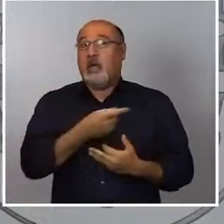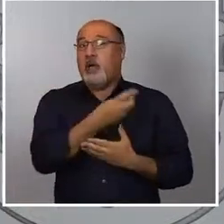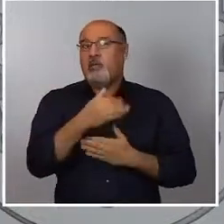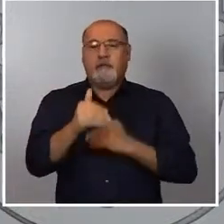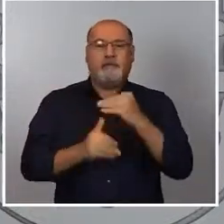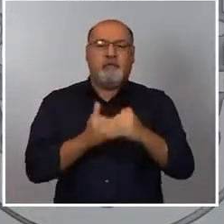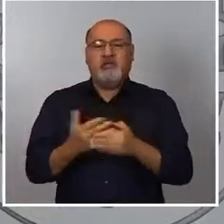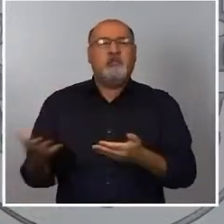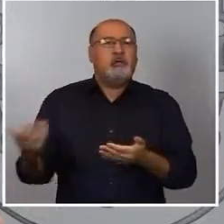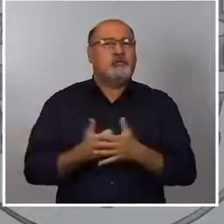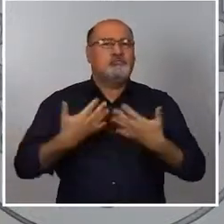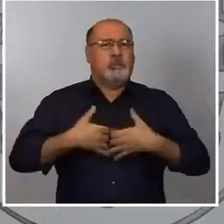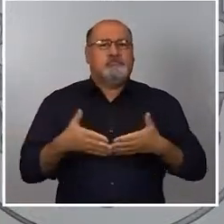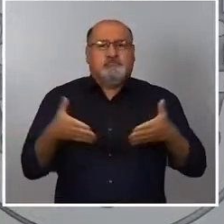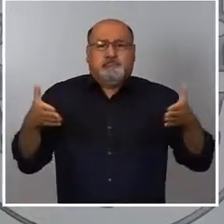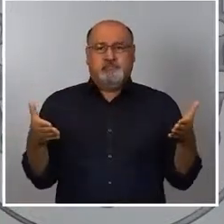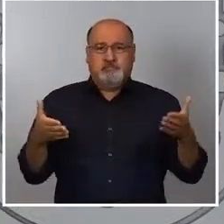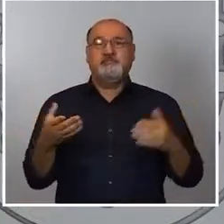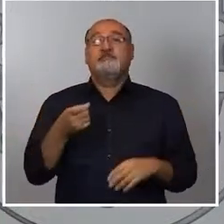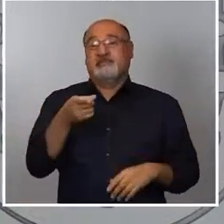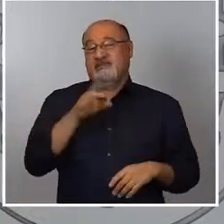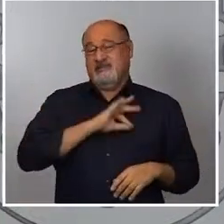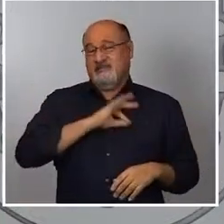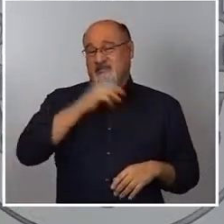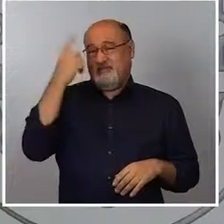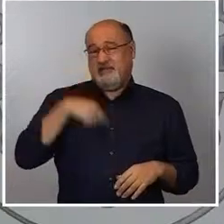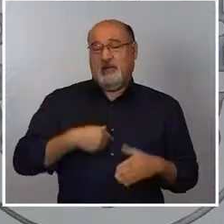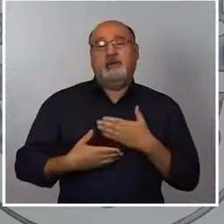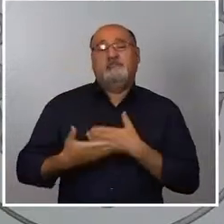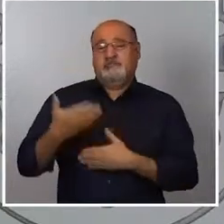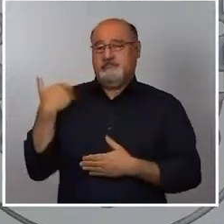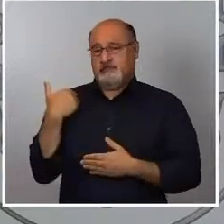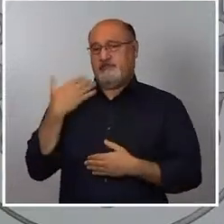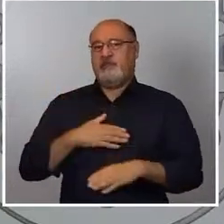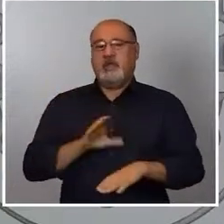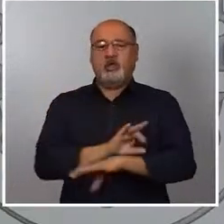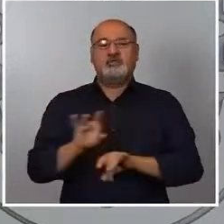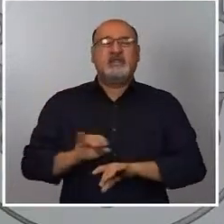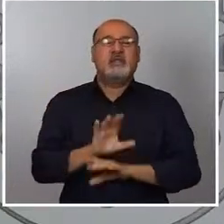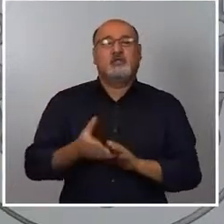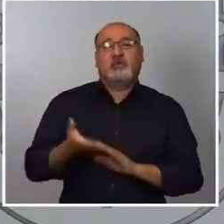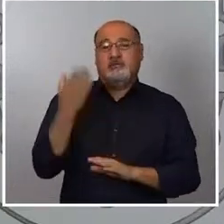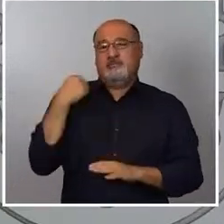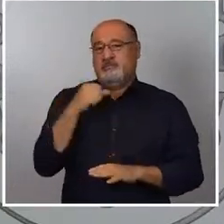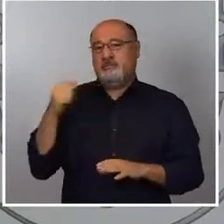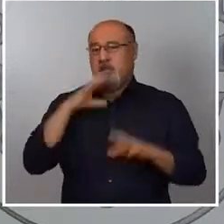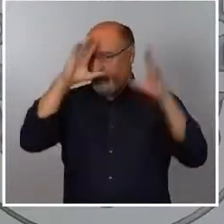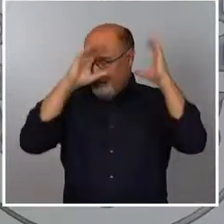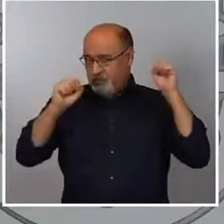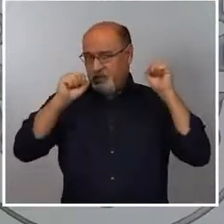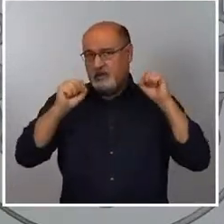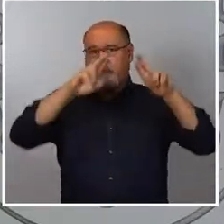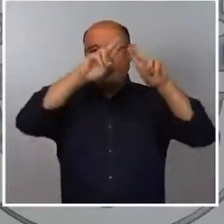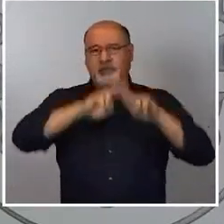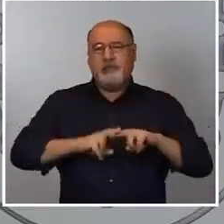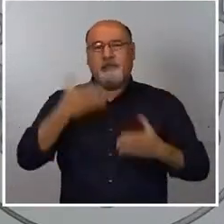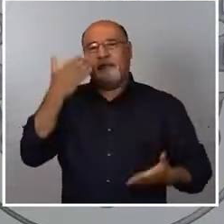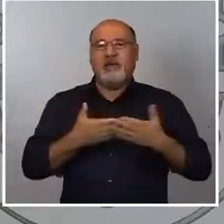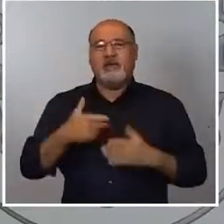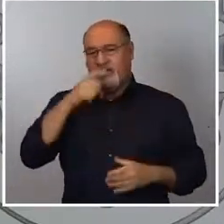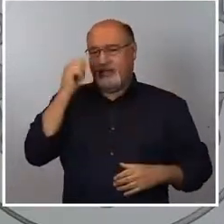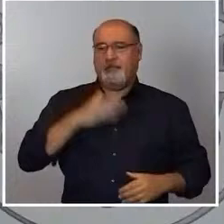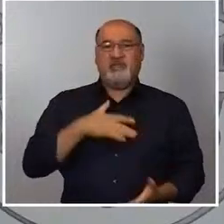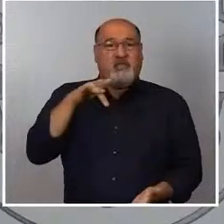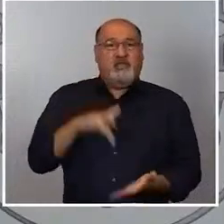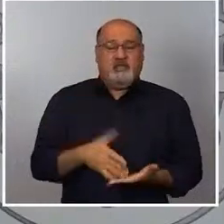marcha como saben hace algunas semanas aprobamos en el consejo interterritorial el protocolo de valoración de la incapacidad de hecho y hoy lo